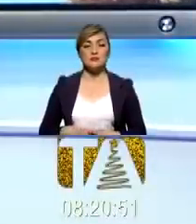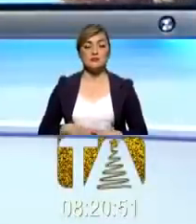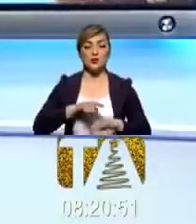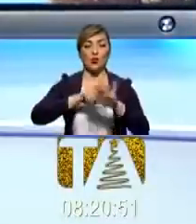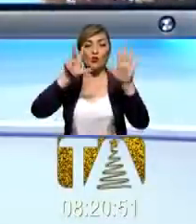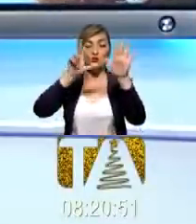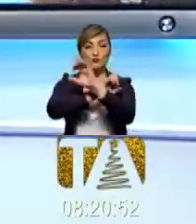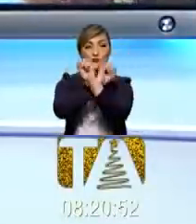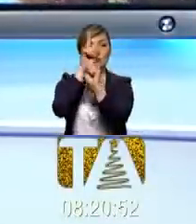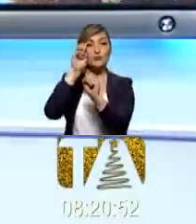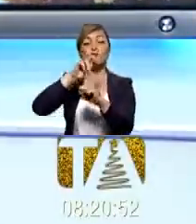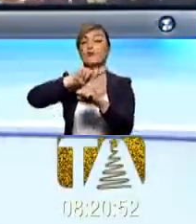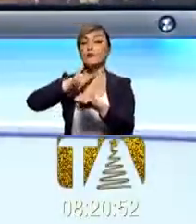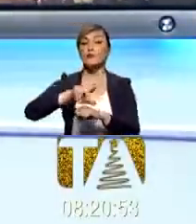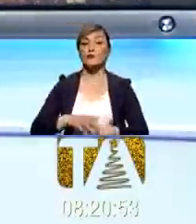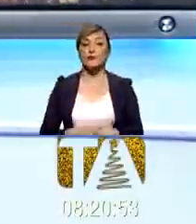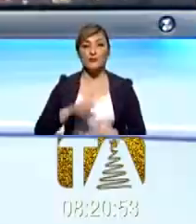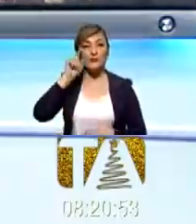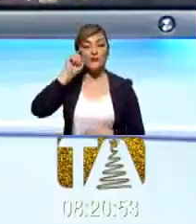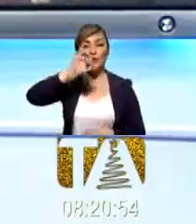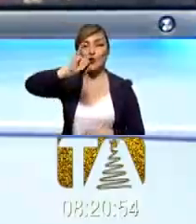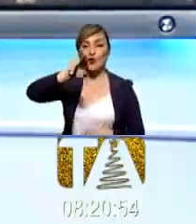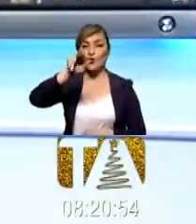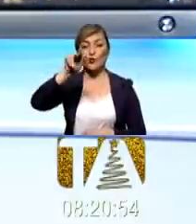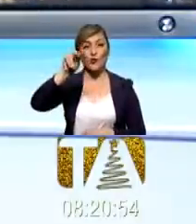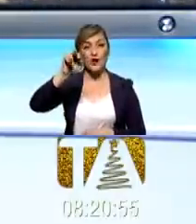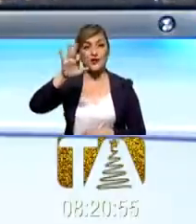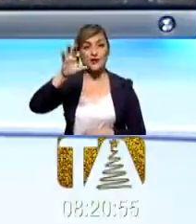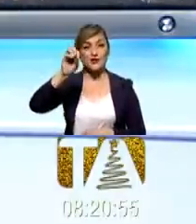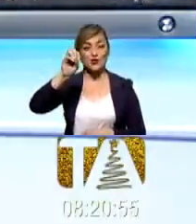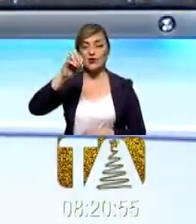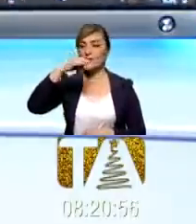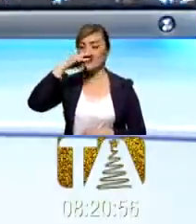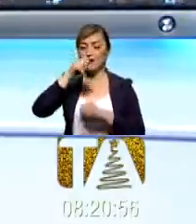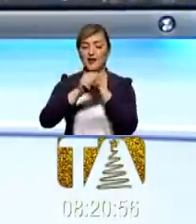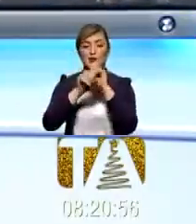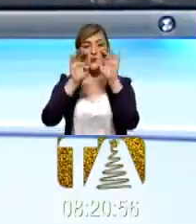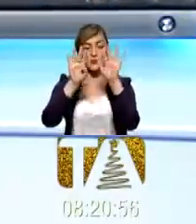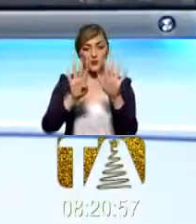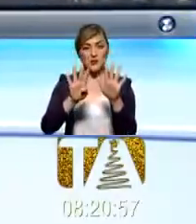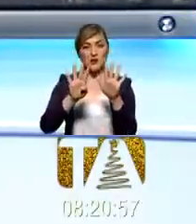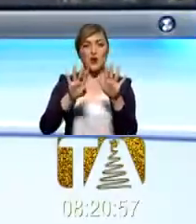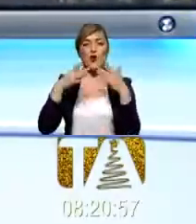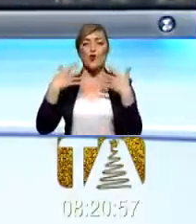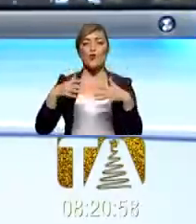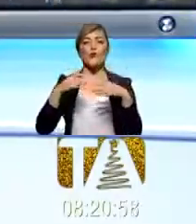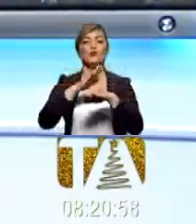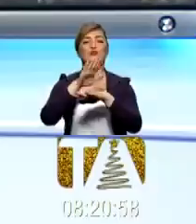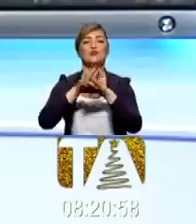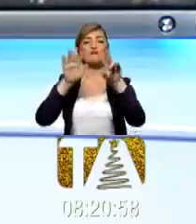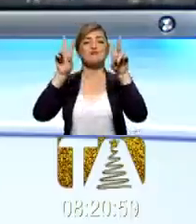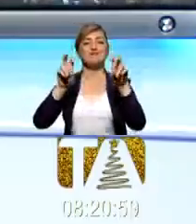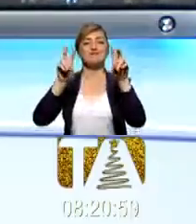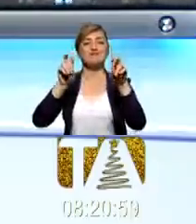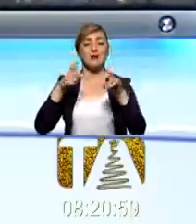8 de la mañana con 20 minutos. Amigos, ¿se acuerdan de Juanito? El niño de 9 años que se hizo viral por un mensaje de voz sobre su chanchita